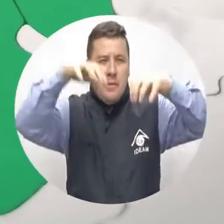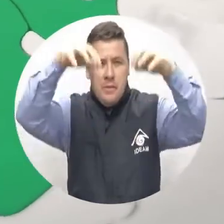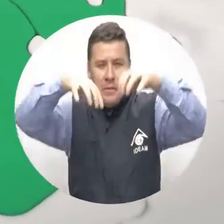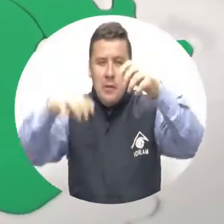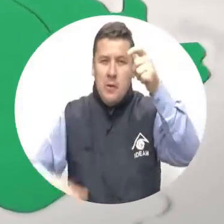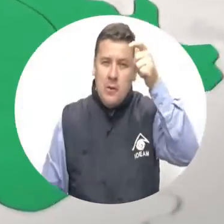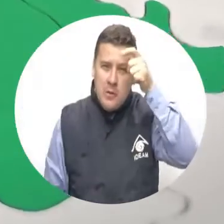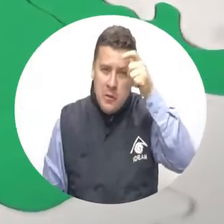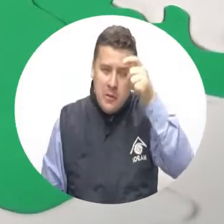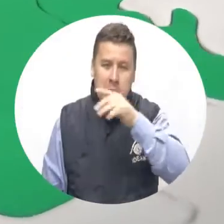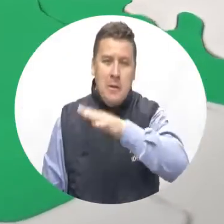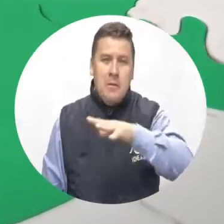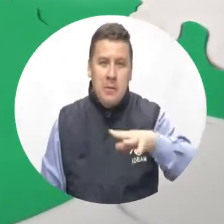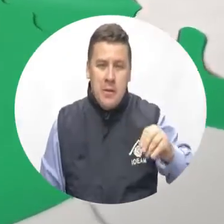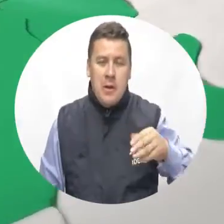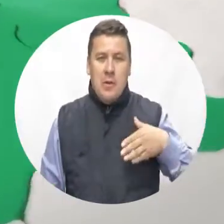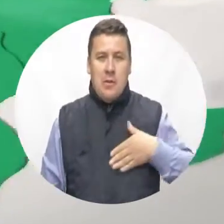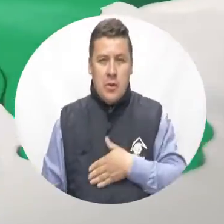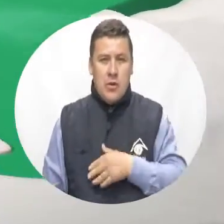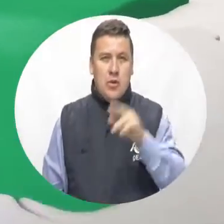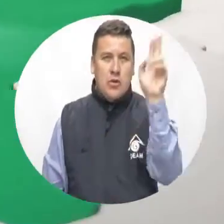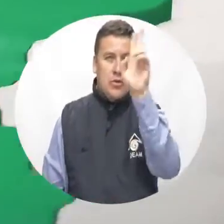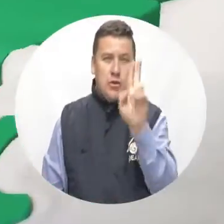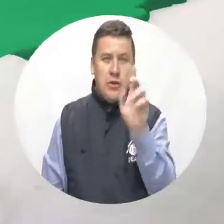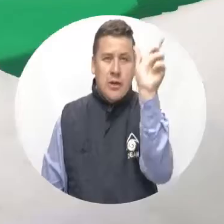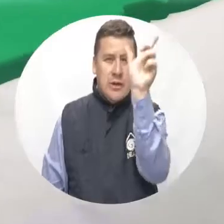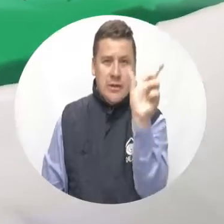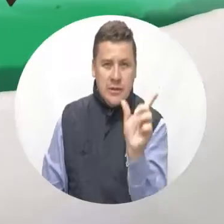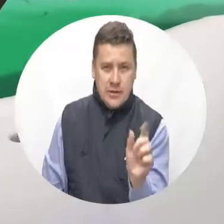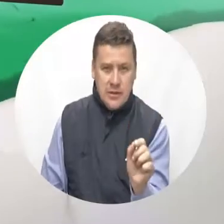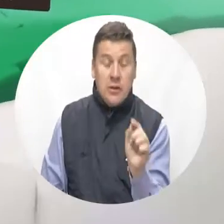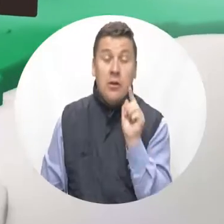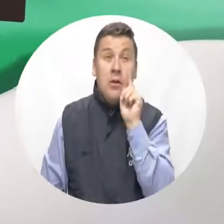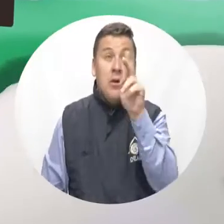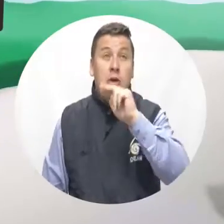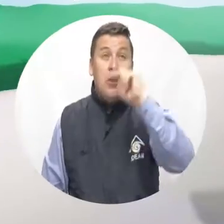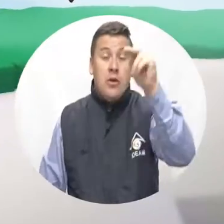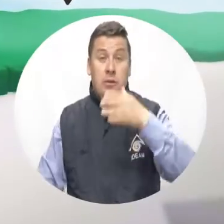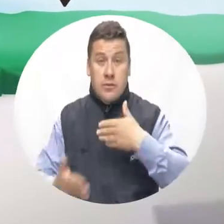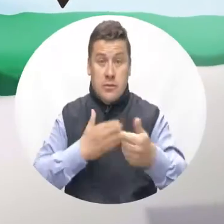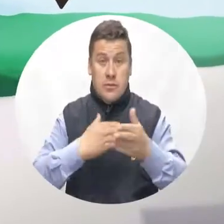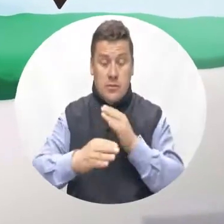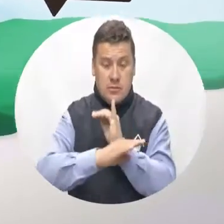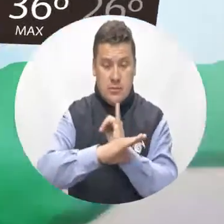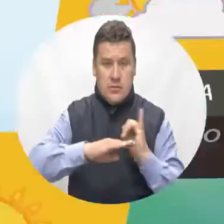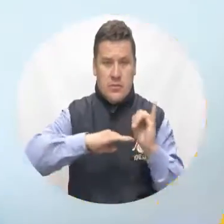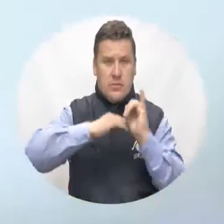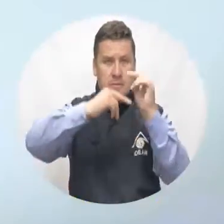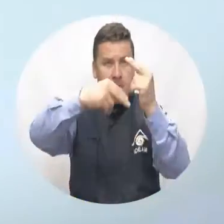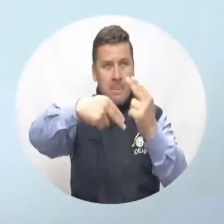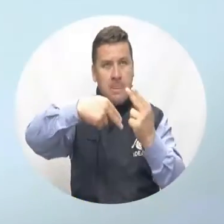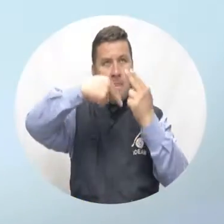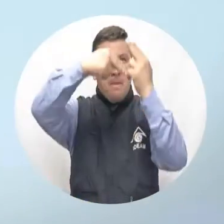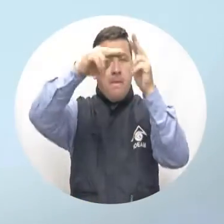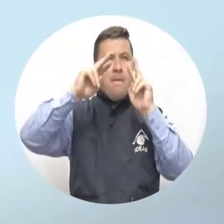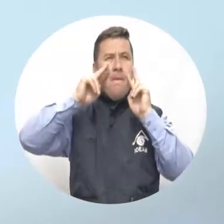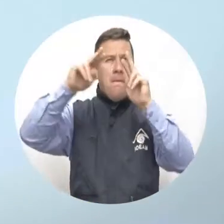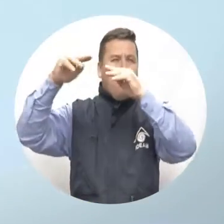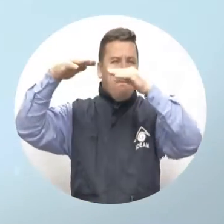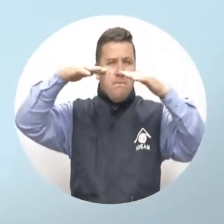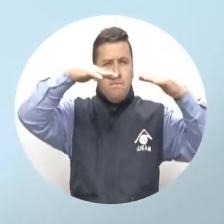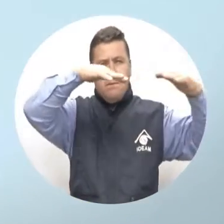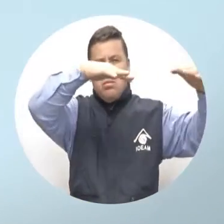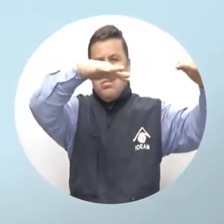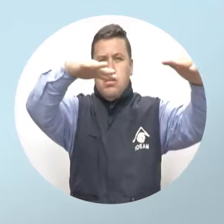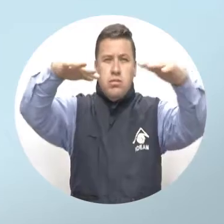las precipitaciones sobre Córdoba, Magdalena, Bolívar, Sucre y Cesar. Más al norte, en el archipiélago de San Andrés y